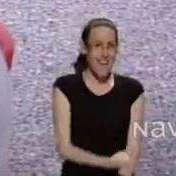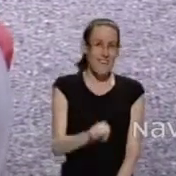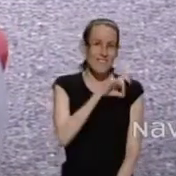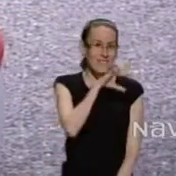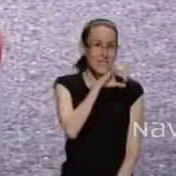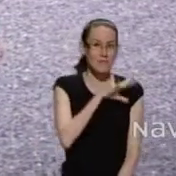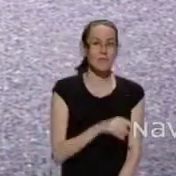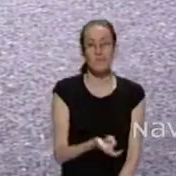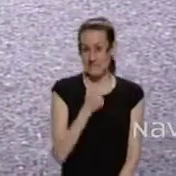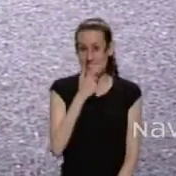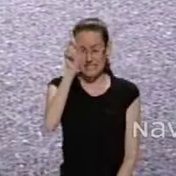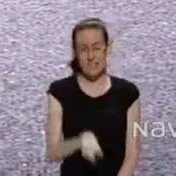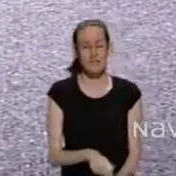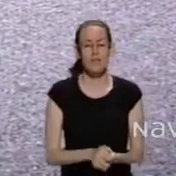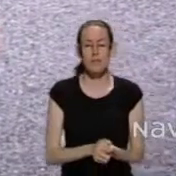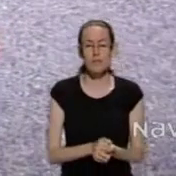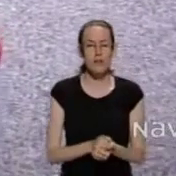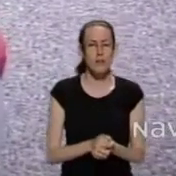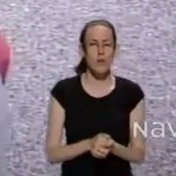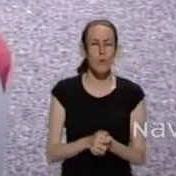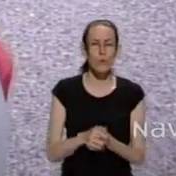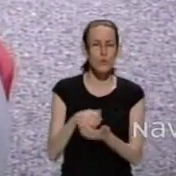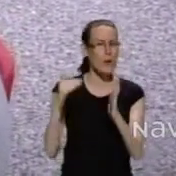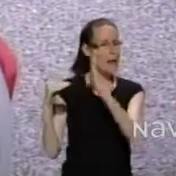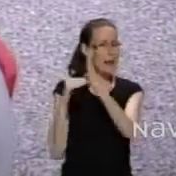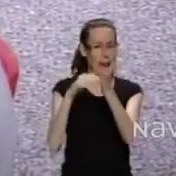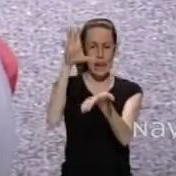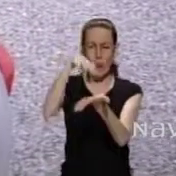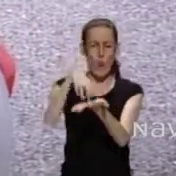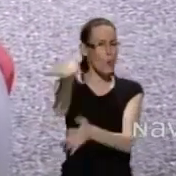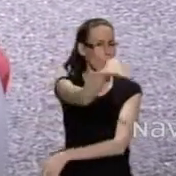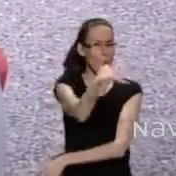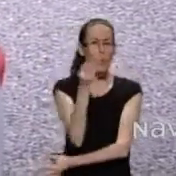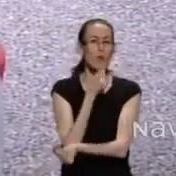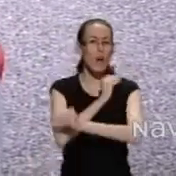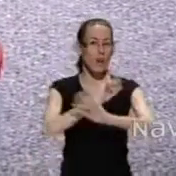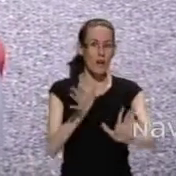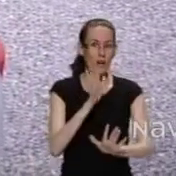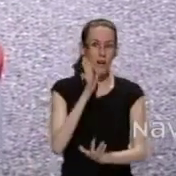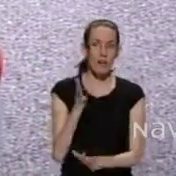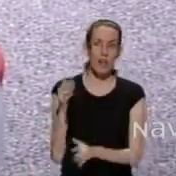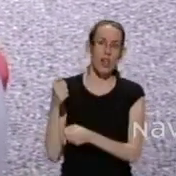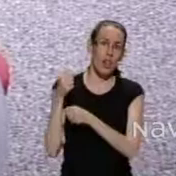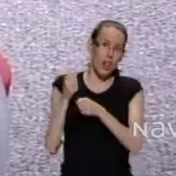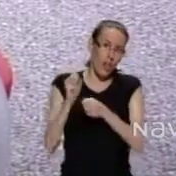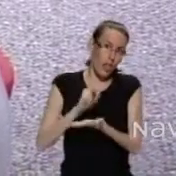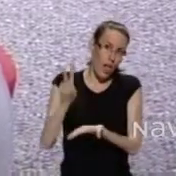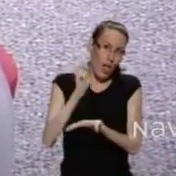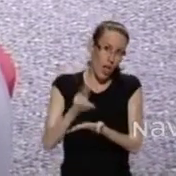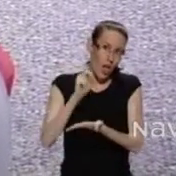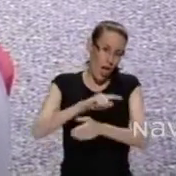Está muy bien situado. Ya sabes, este es el sitio donde después de hora y media andando o más,